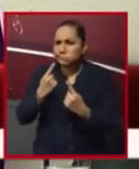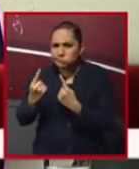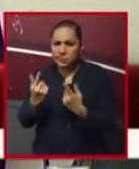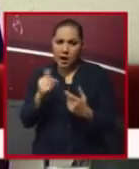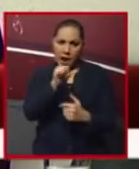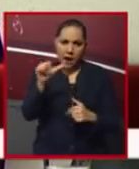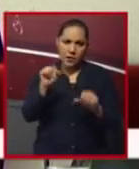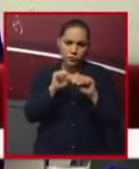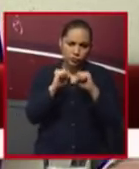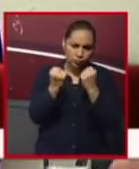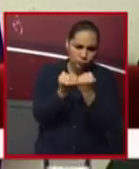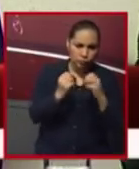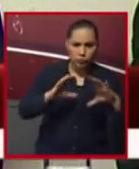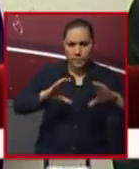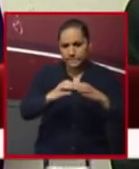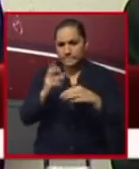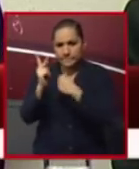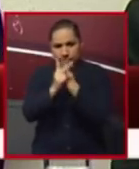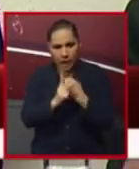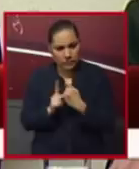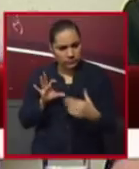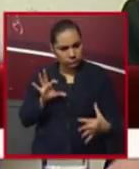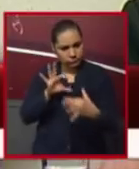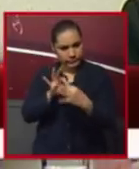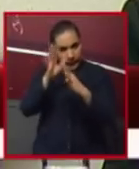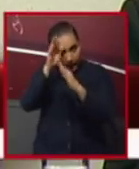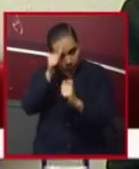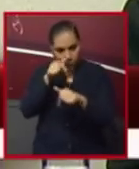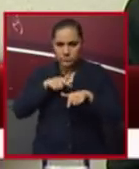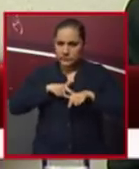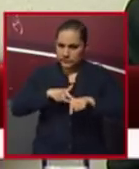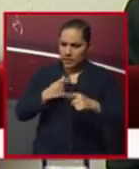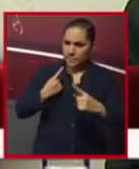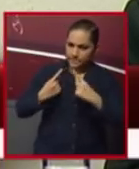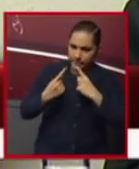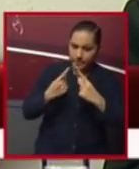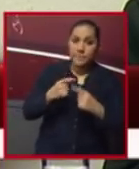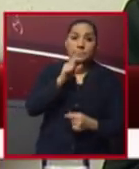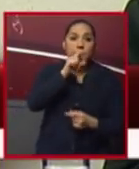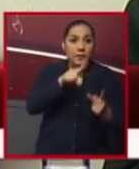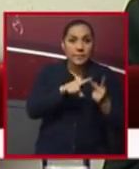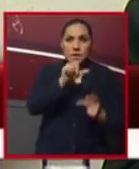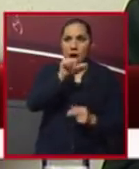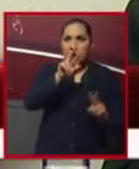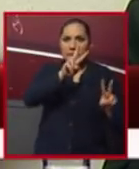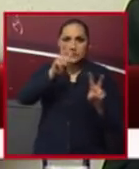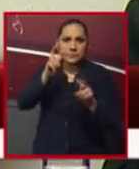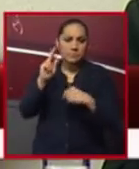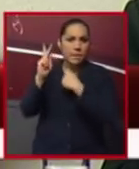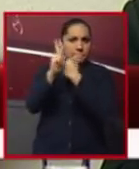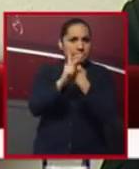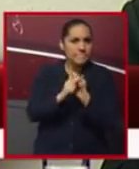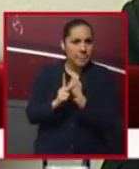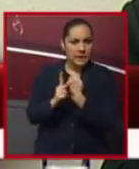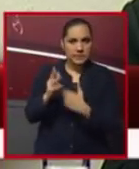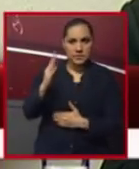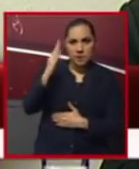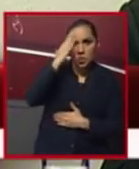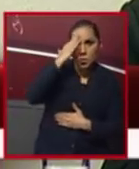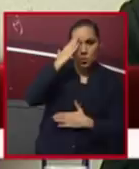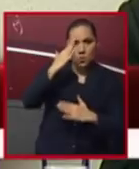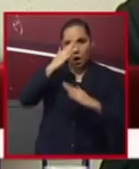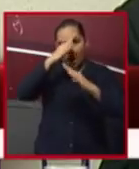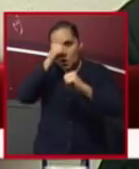amigos. Dos, contribuir a la generación de consensos ante retos globales, incluyendo mecanismos como el G20, que ya